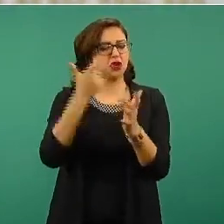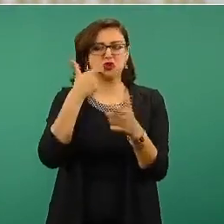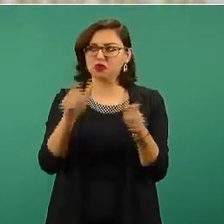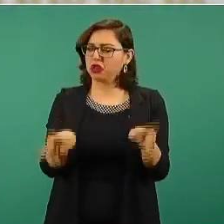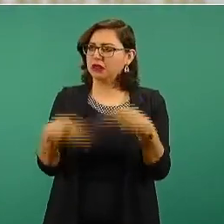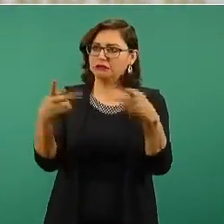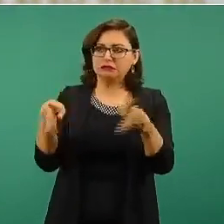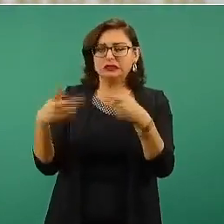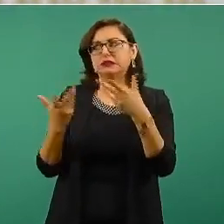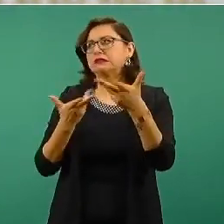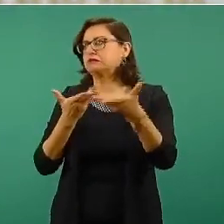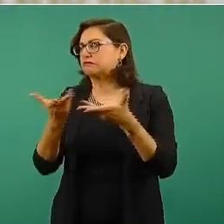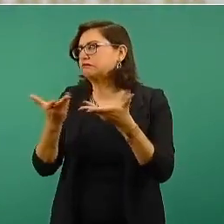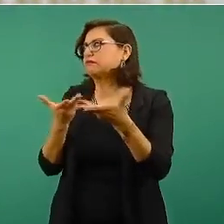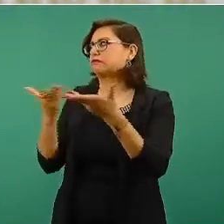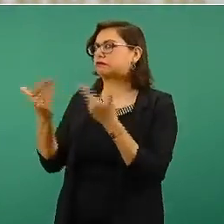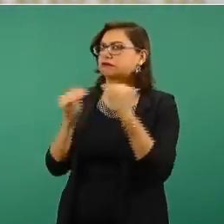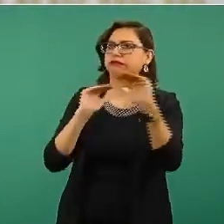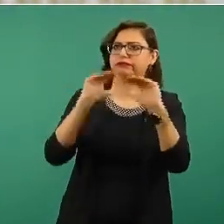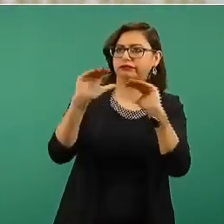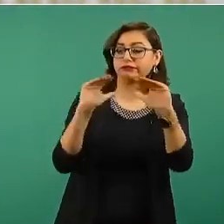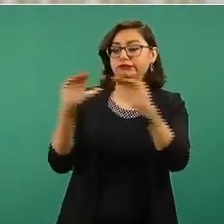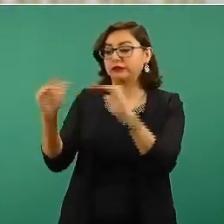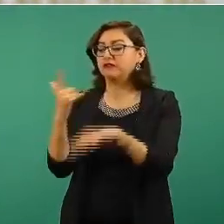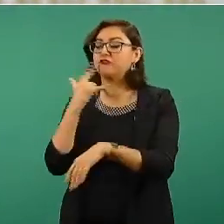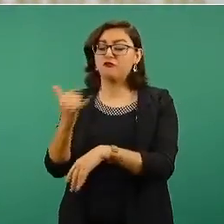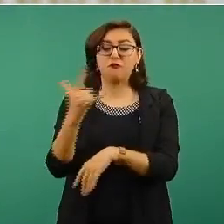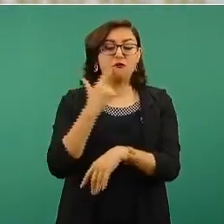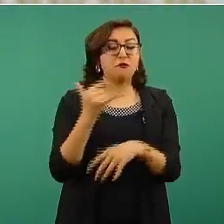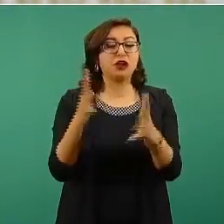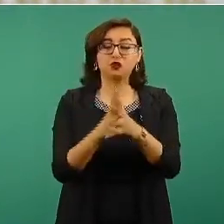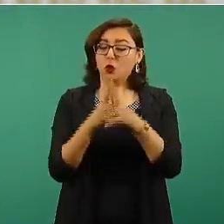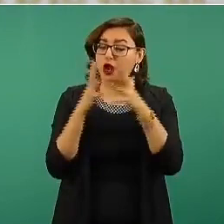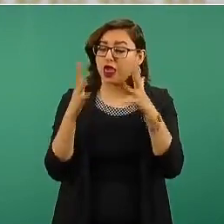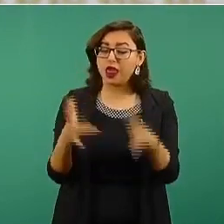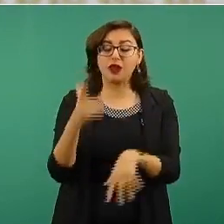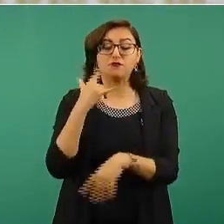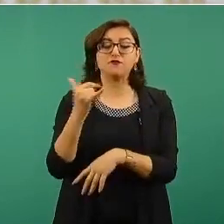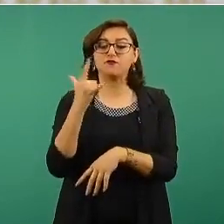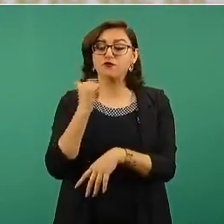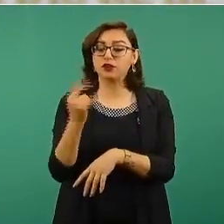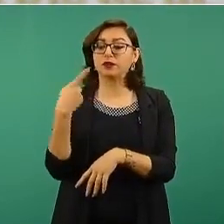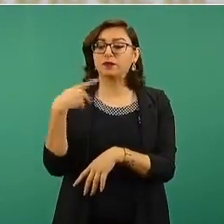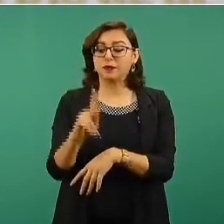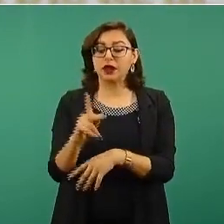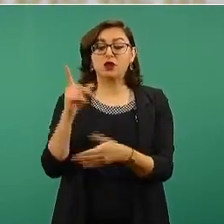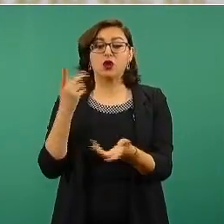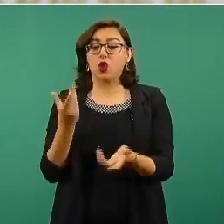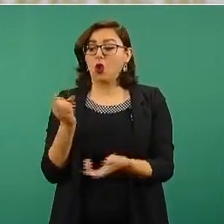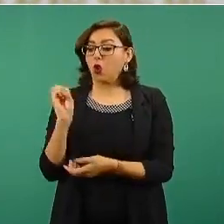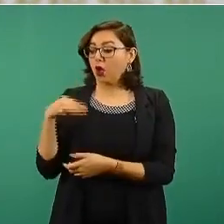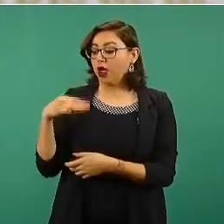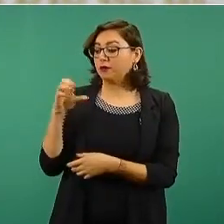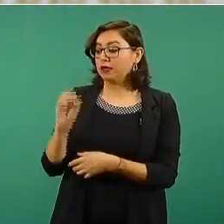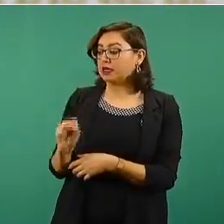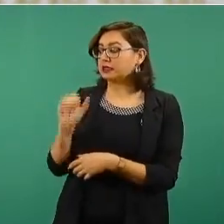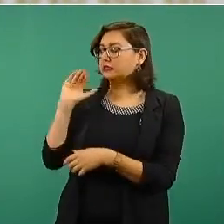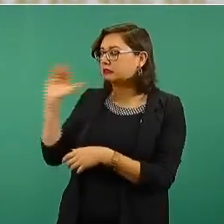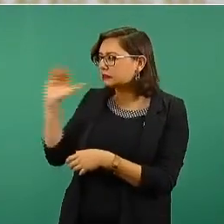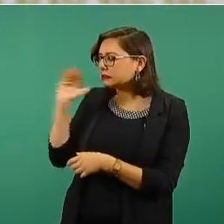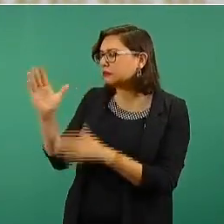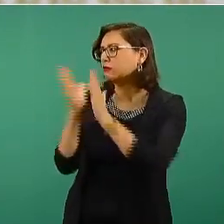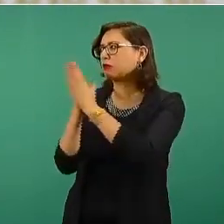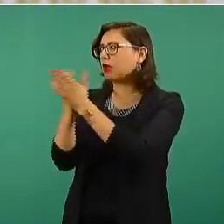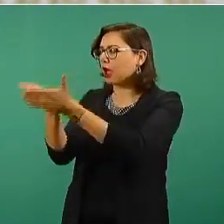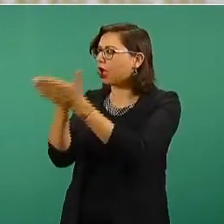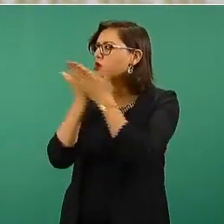hacerlo, pero a pesar de ello y ya el esfuerzo a nivel de la OMS, se tuvieron que buscar países que